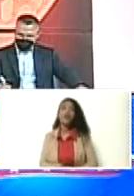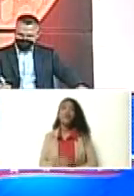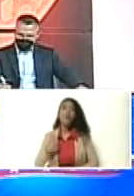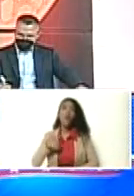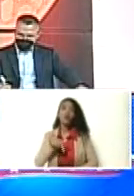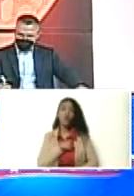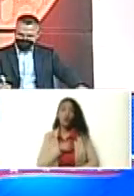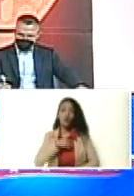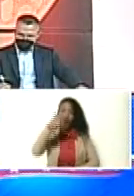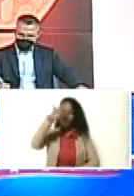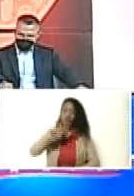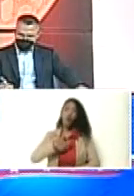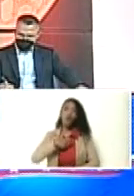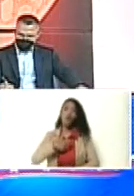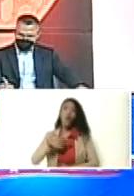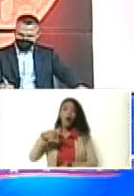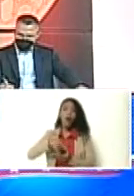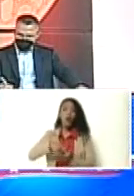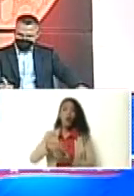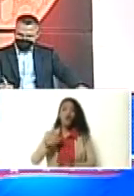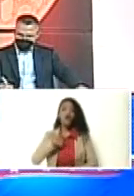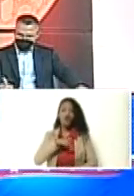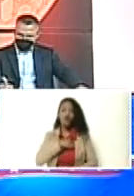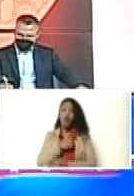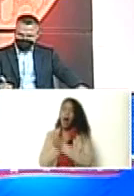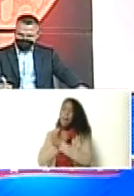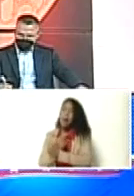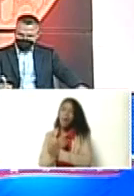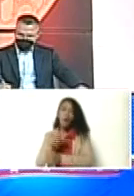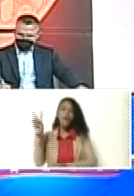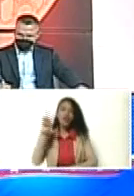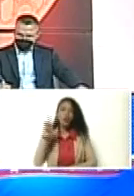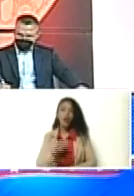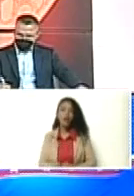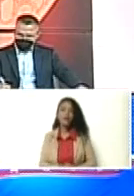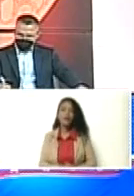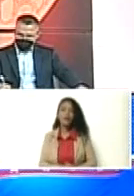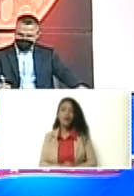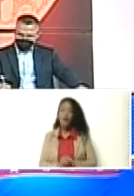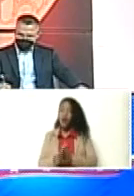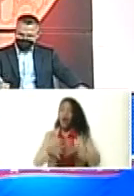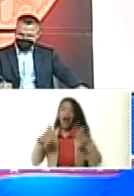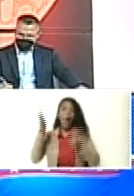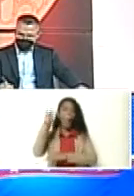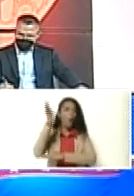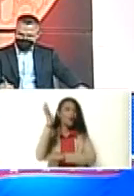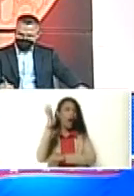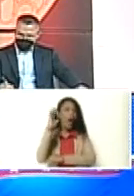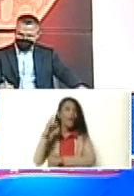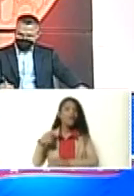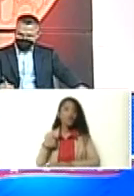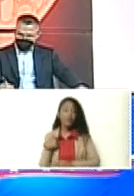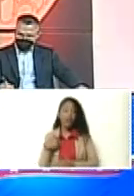Nosotros somos Carabobo. Nosotros amamos a Venezuela. Una gran jornada de identidad